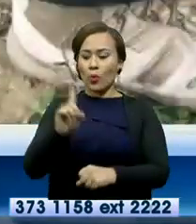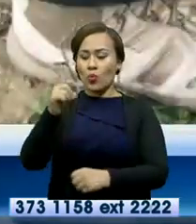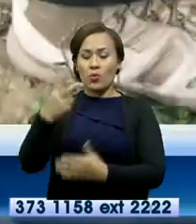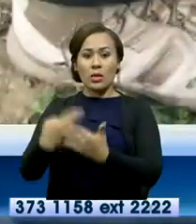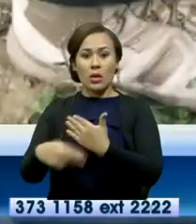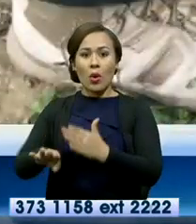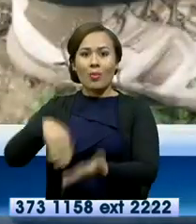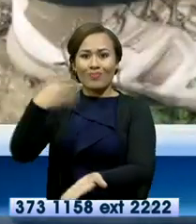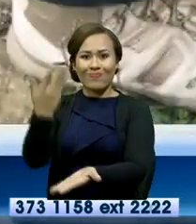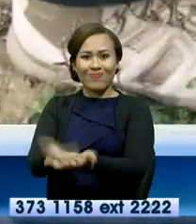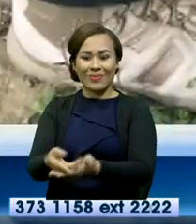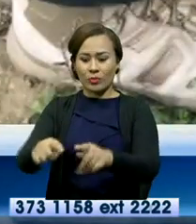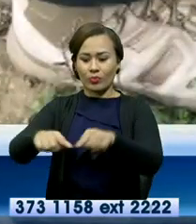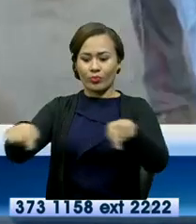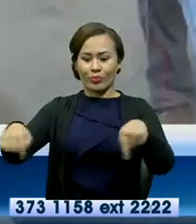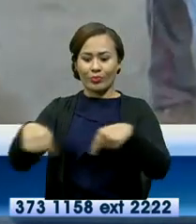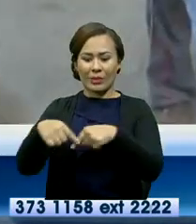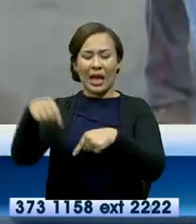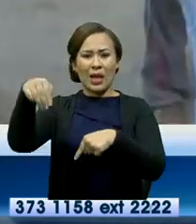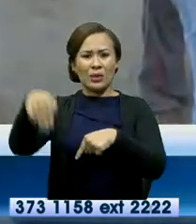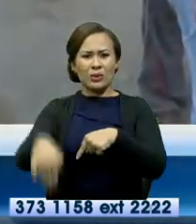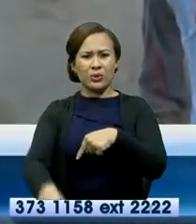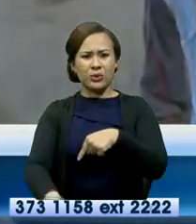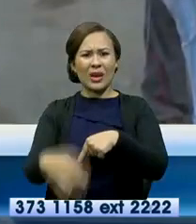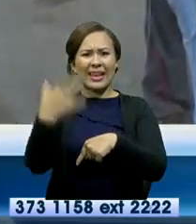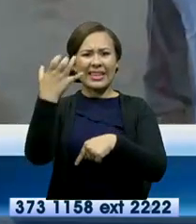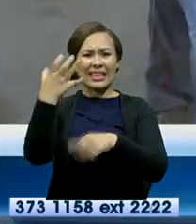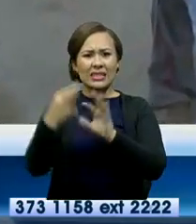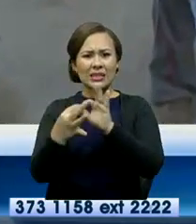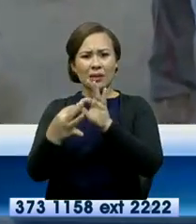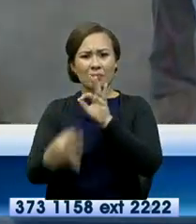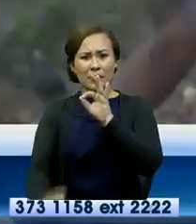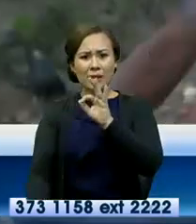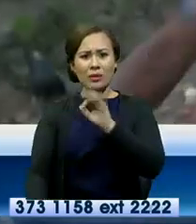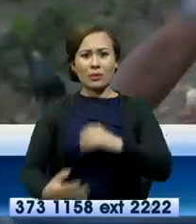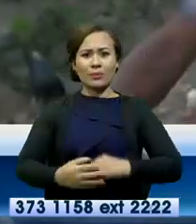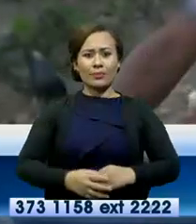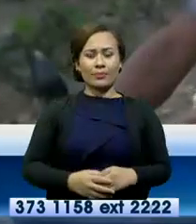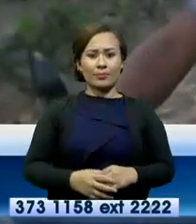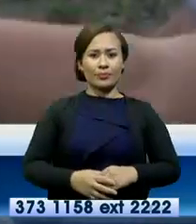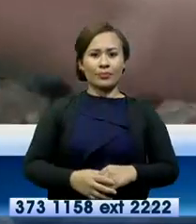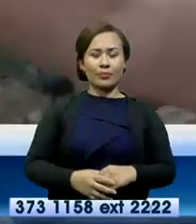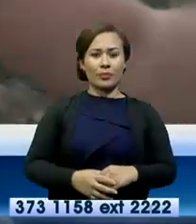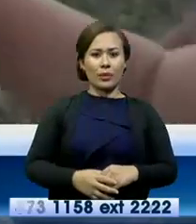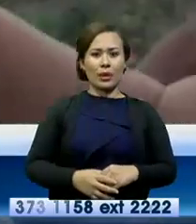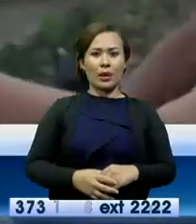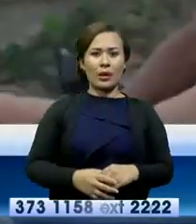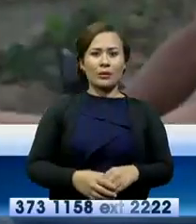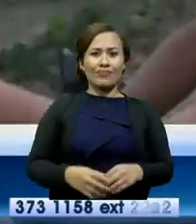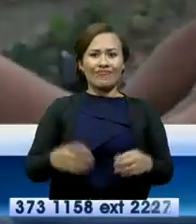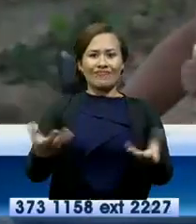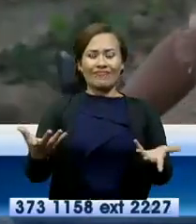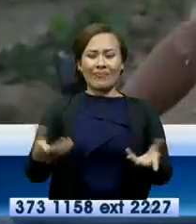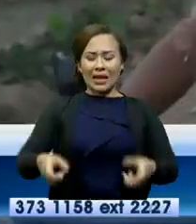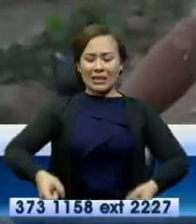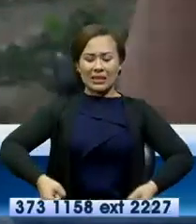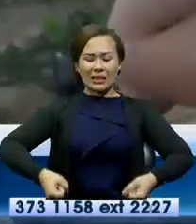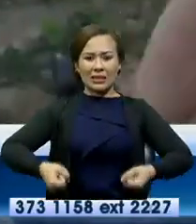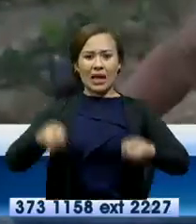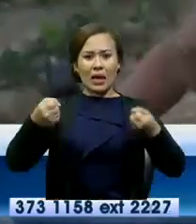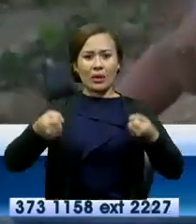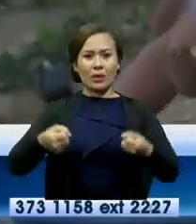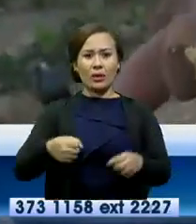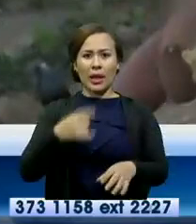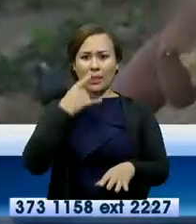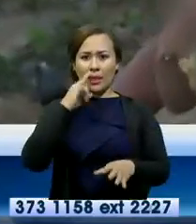hijos que cayó dentro de un pozo de aproximadamente 15 metros de profundidad estaba con un saco encima unas cañitas y un saco y el niño